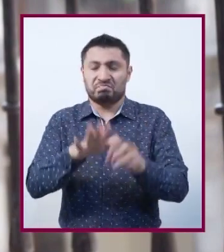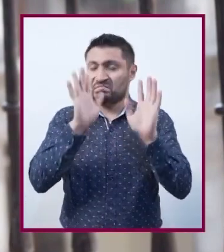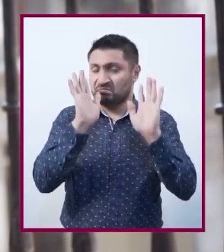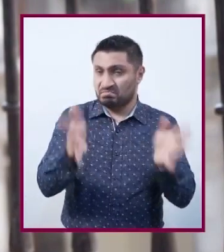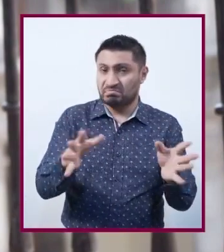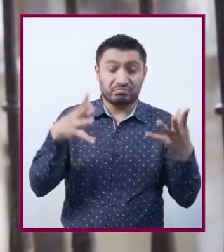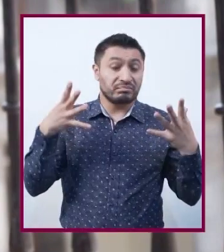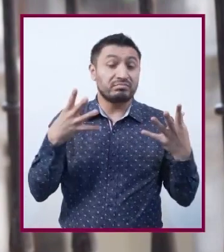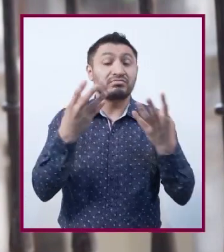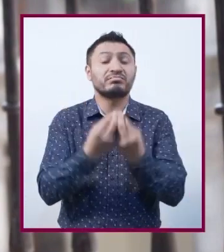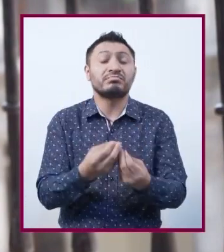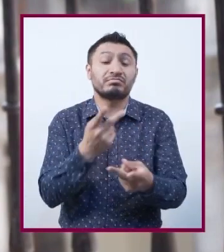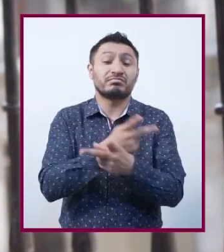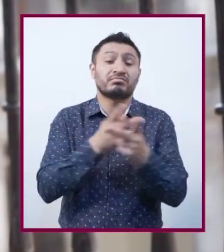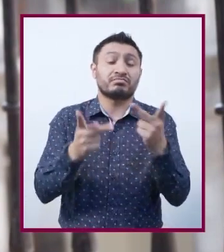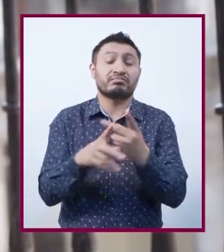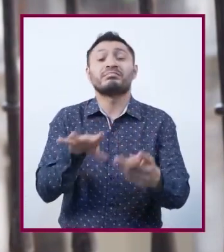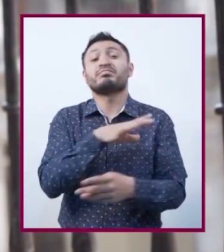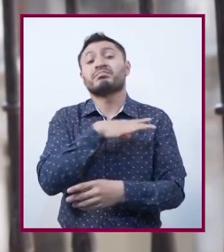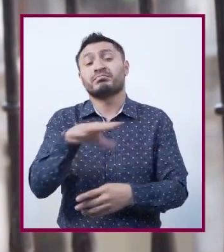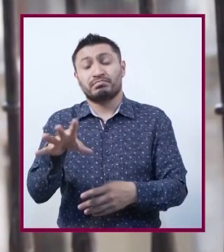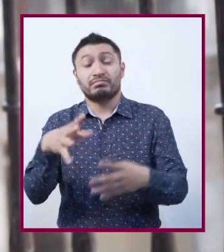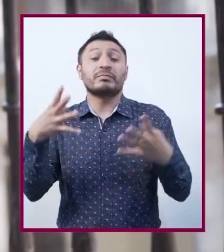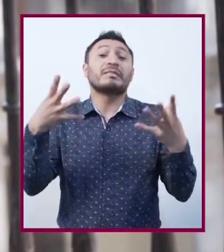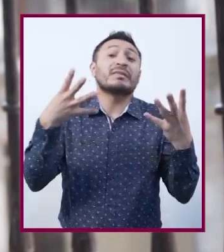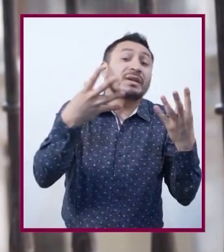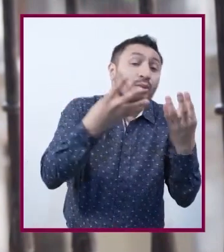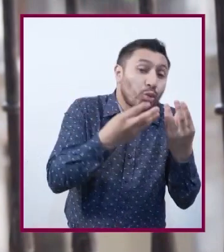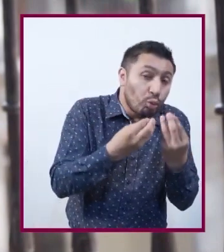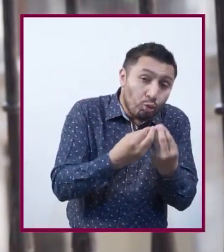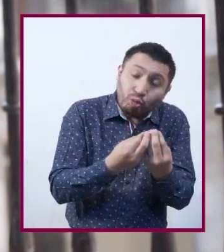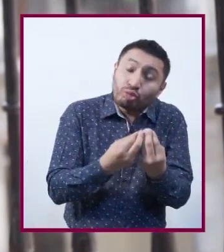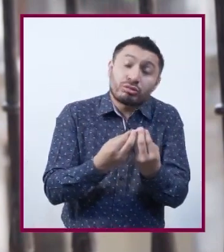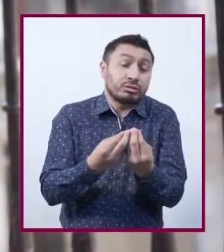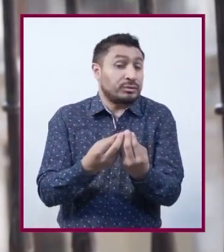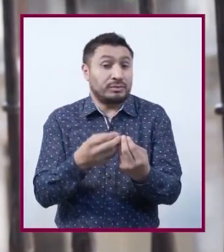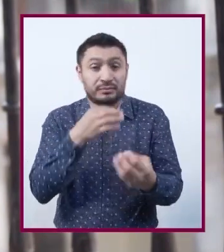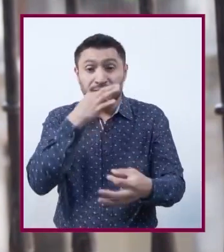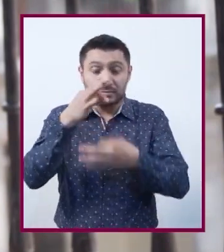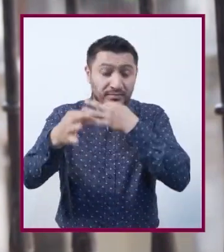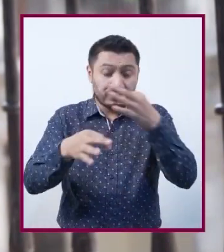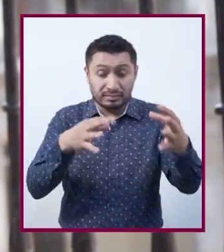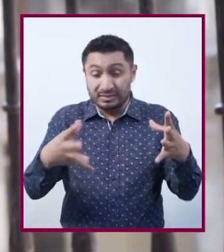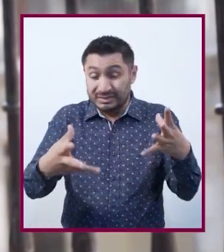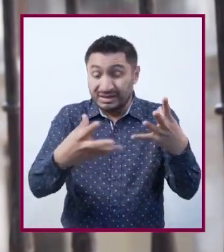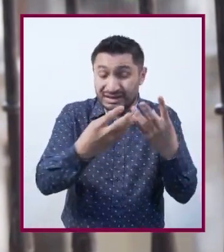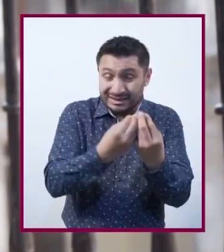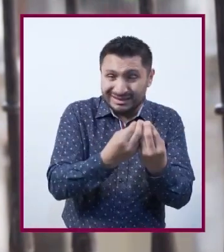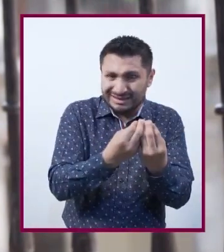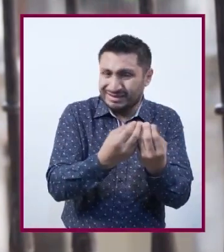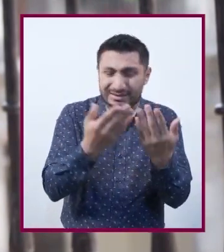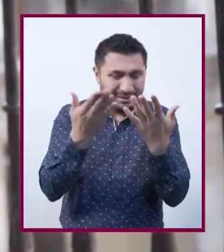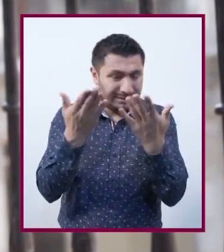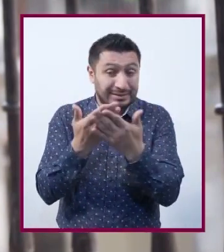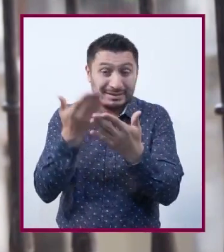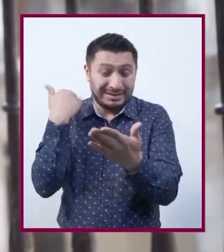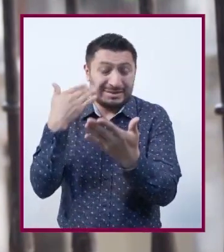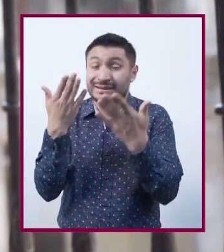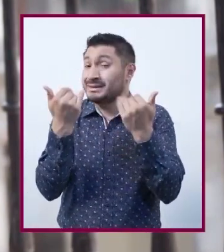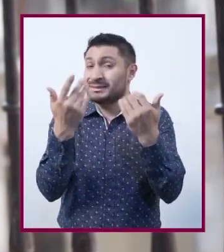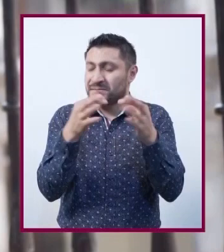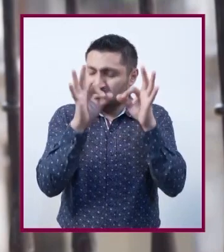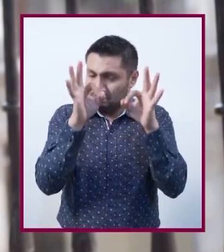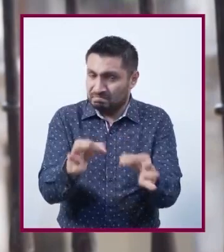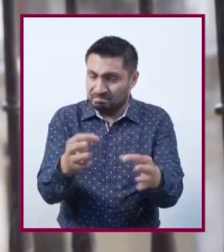de organización y administración único, junto con el bachillerato general. Junto con esto y en forma paralela, como no